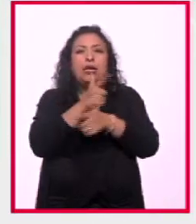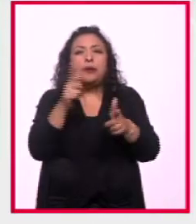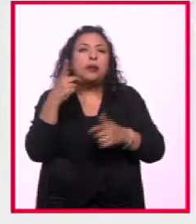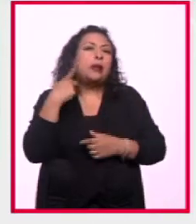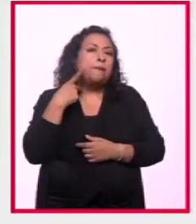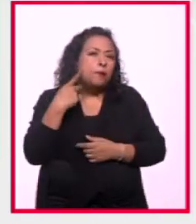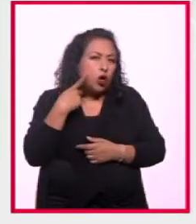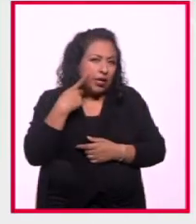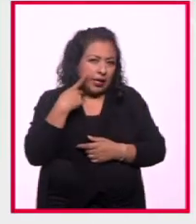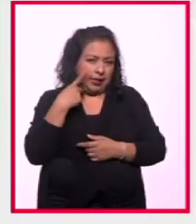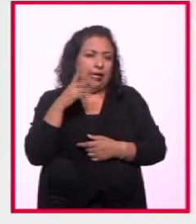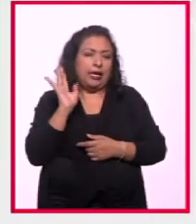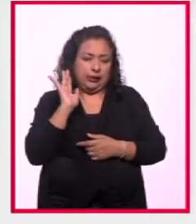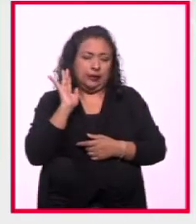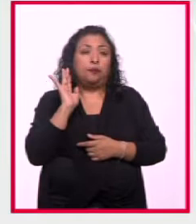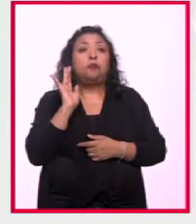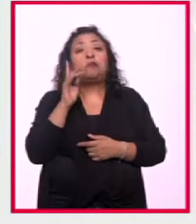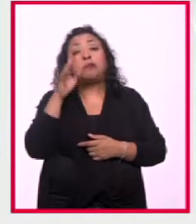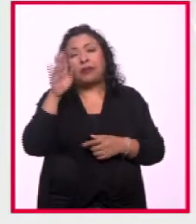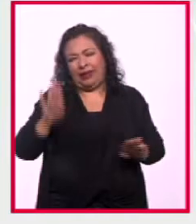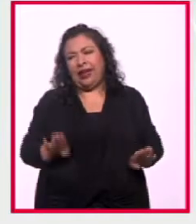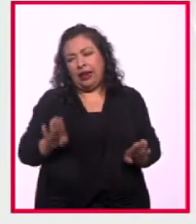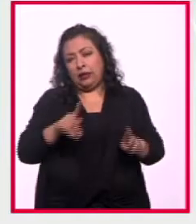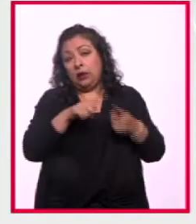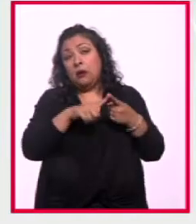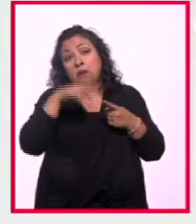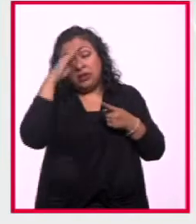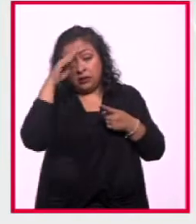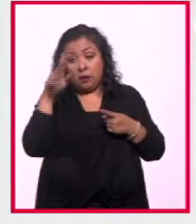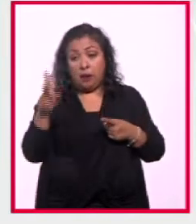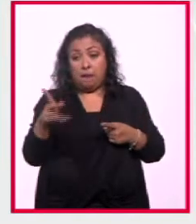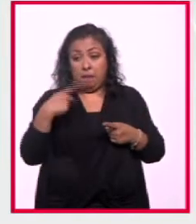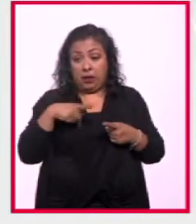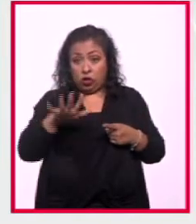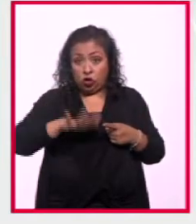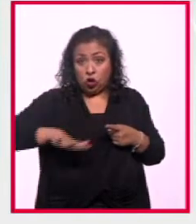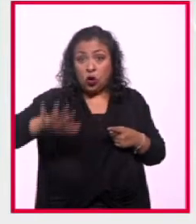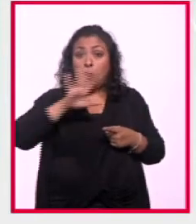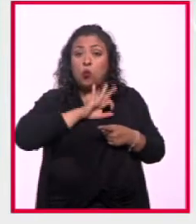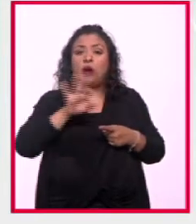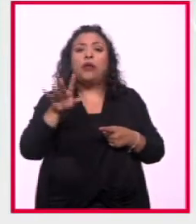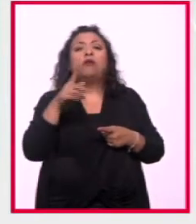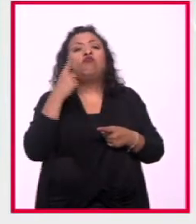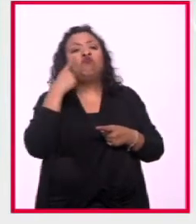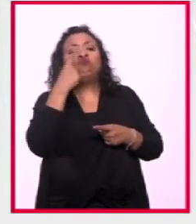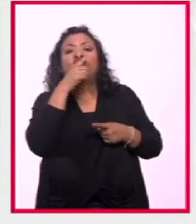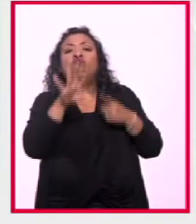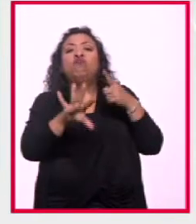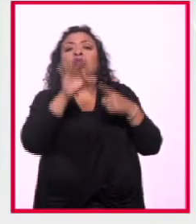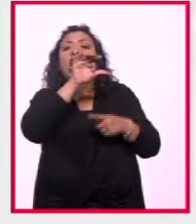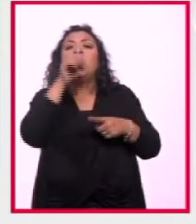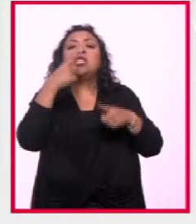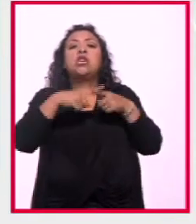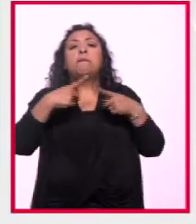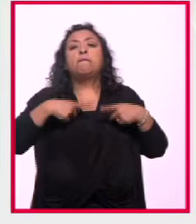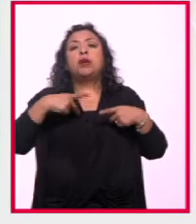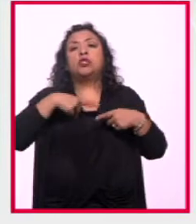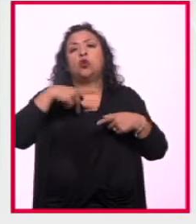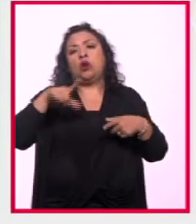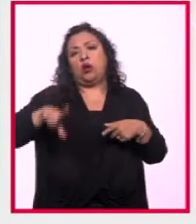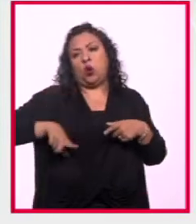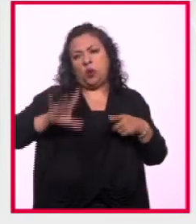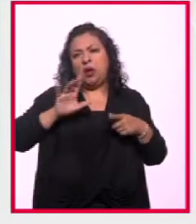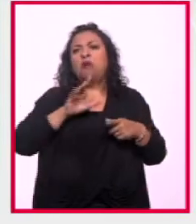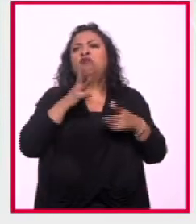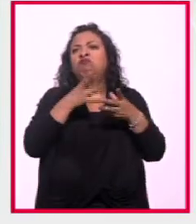políticas que pensaba que si el pueblo tenía la capacidad de escoger libremente a sus gobernantes que iban a resolver